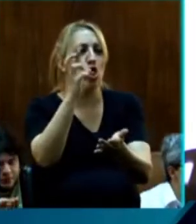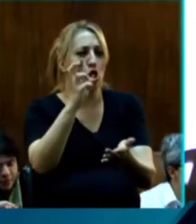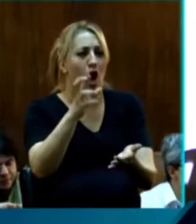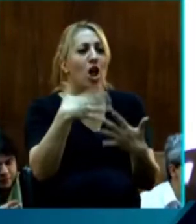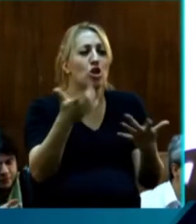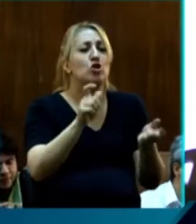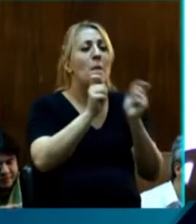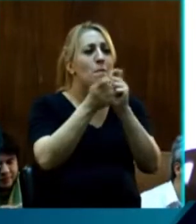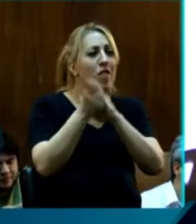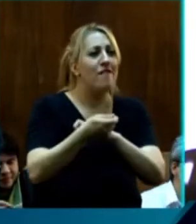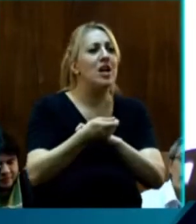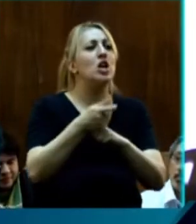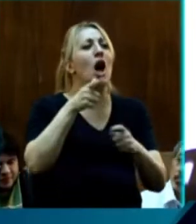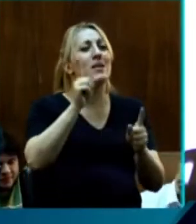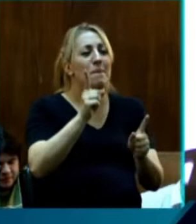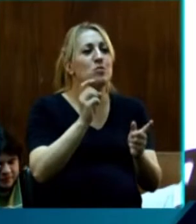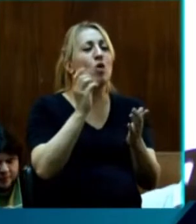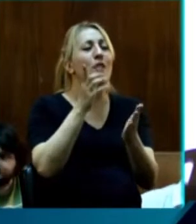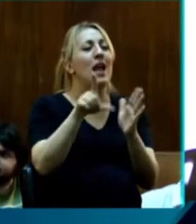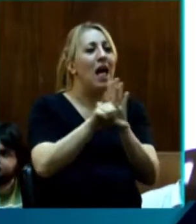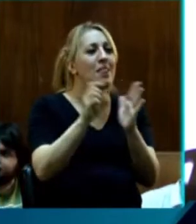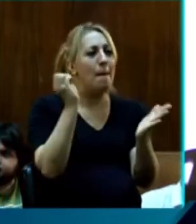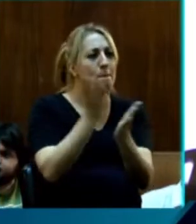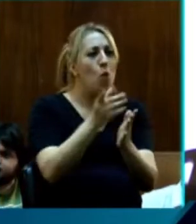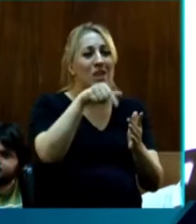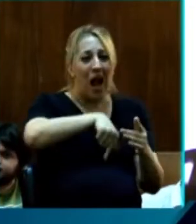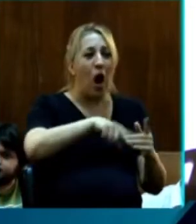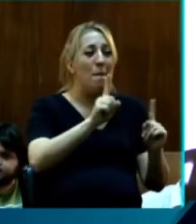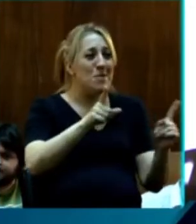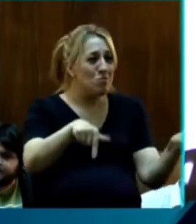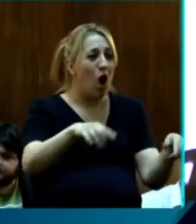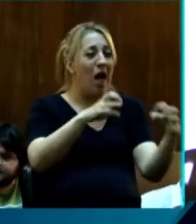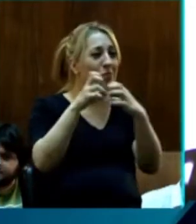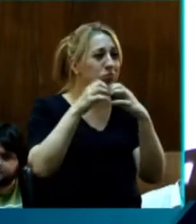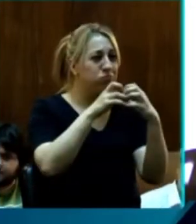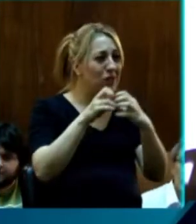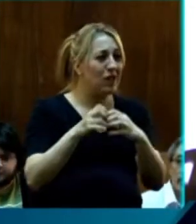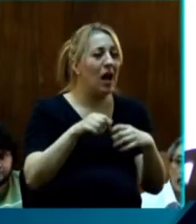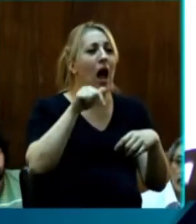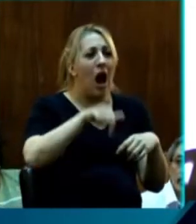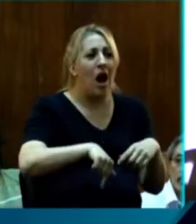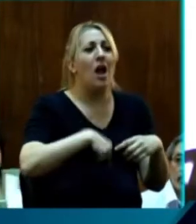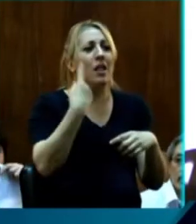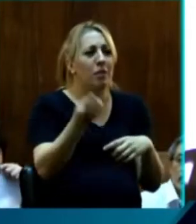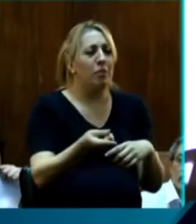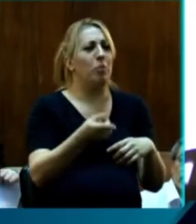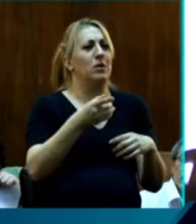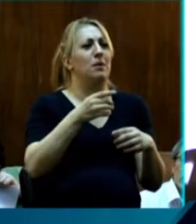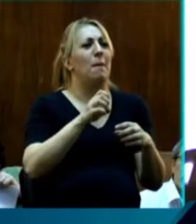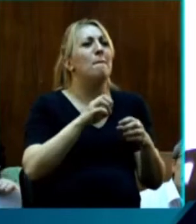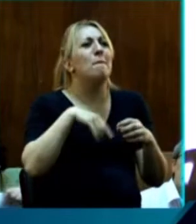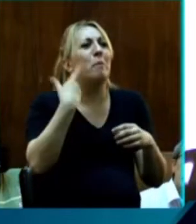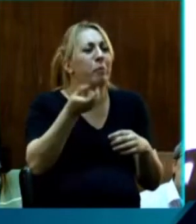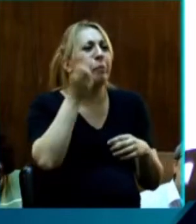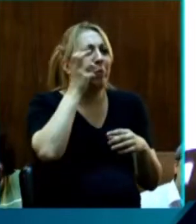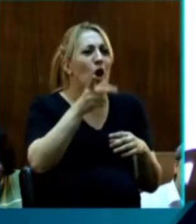modificación reaccionaria del código contravencional tan negativa que ustedes están haciendo acá, ahora va a ser sometida a multas más altas. No es